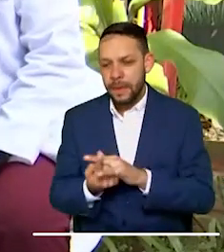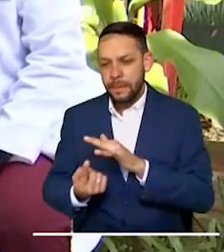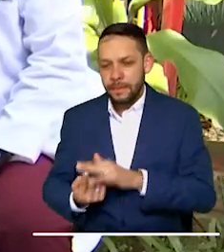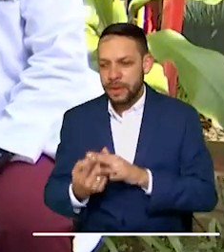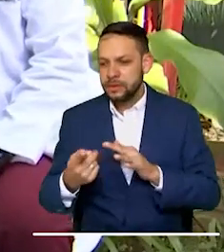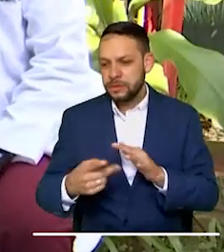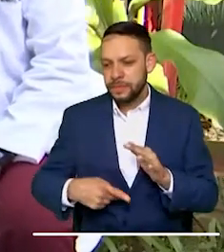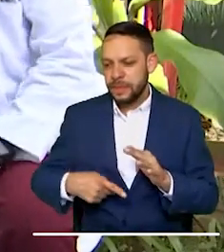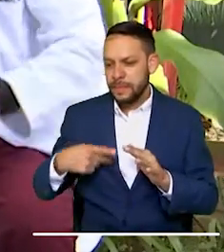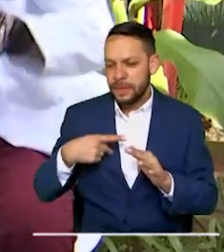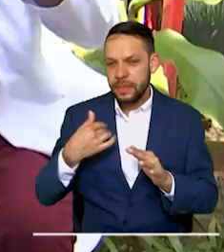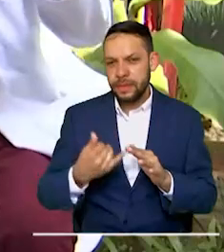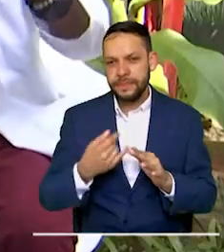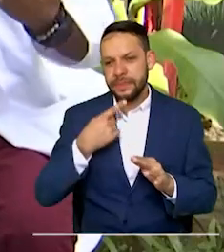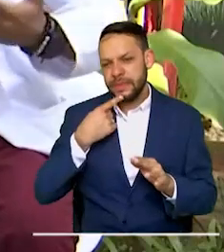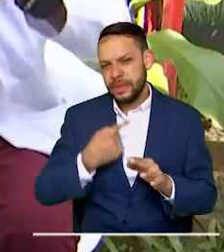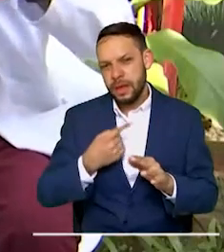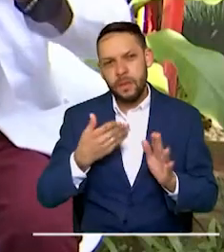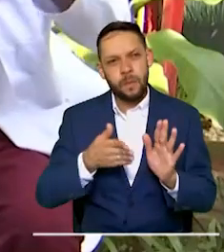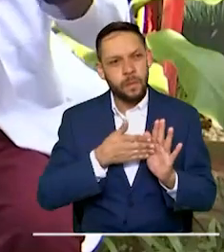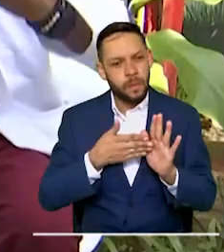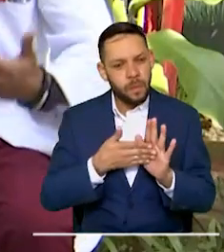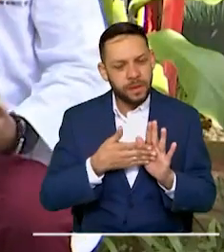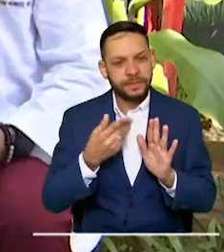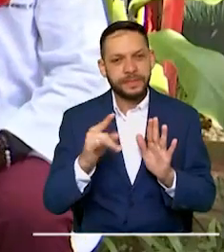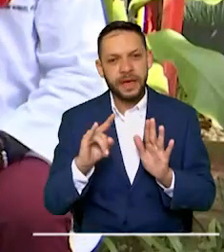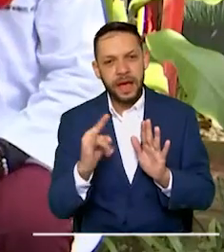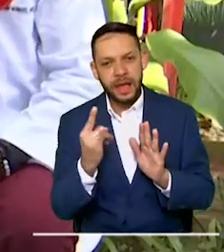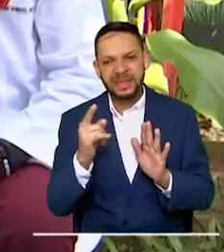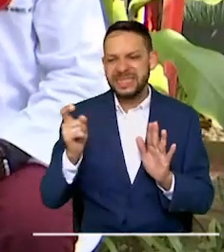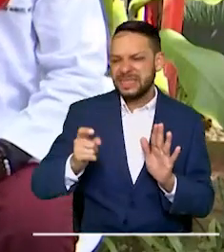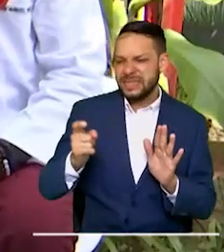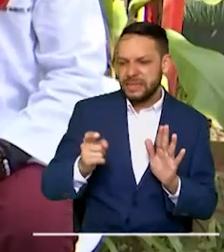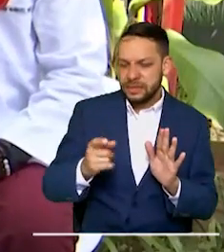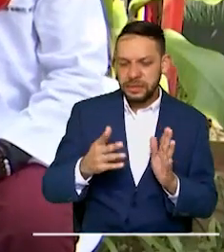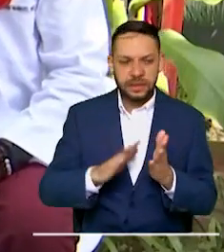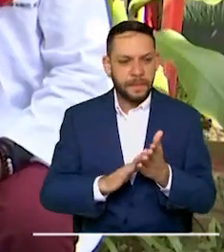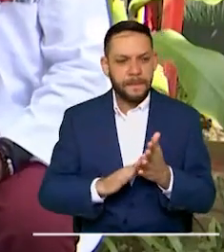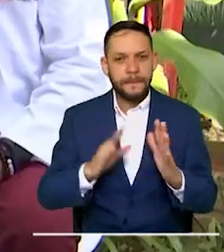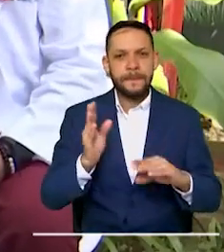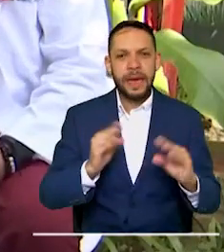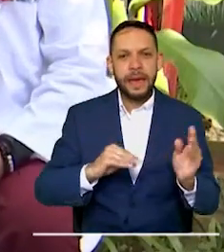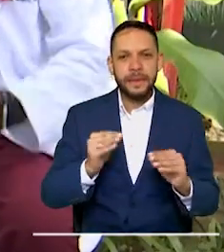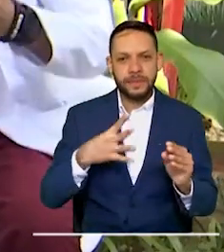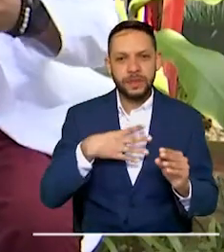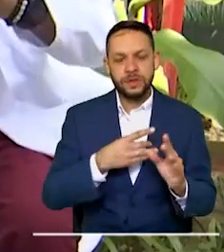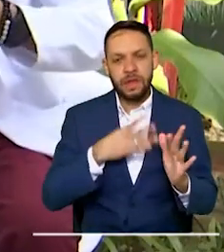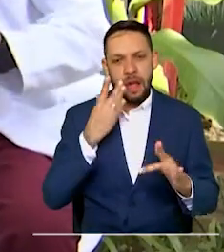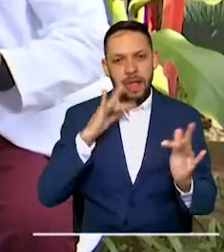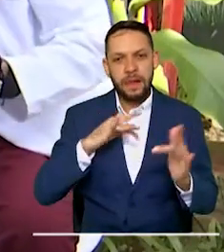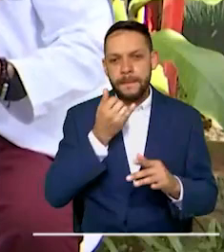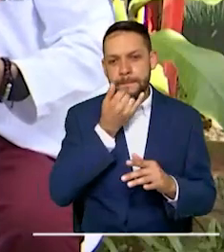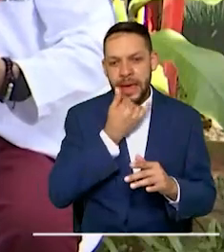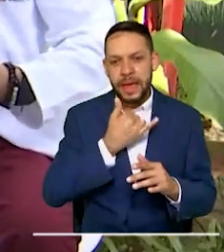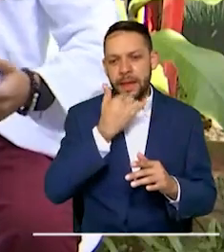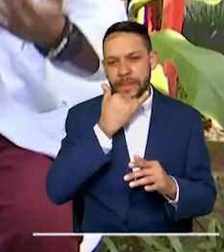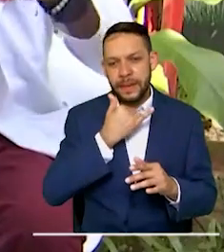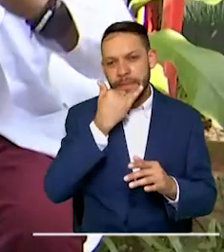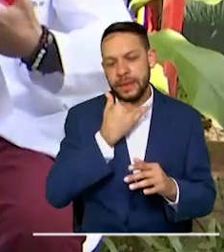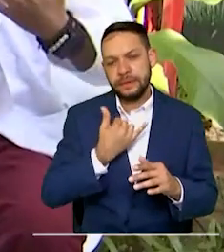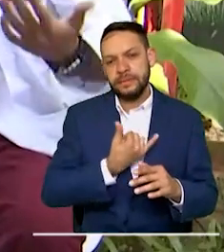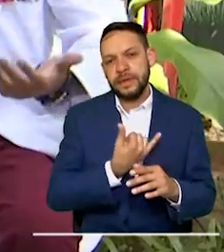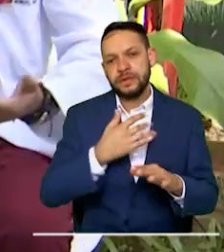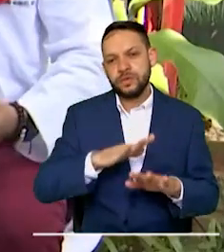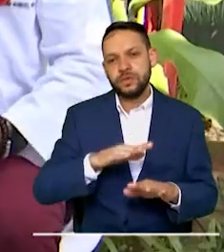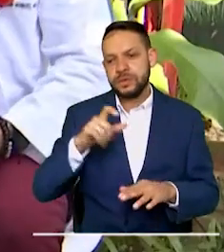para podernos mostrar que algo estamos haciendo de forma inadecuada, aparecen muchas necesidades que